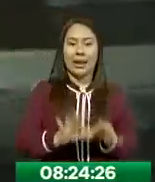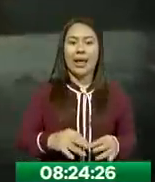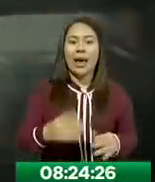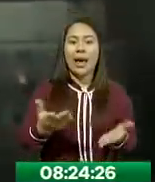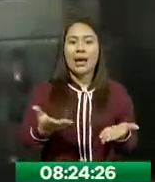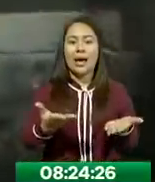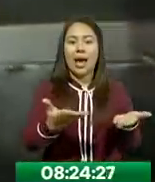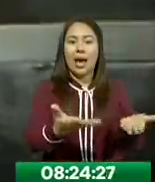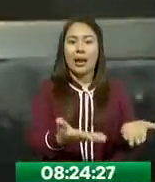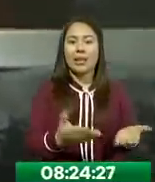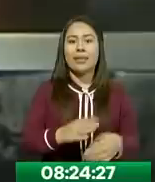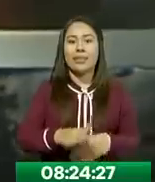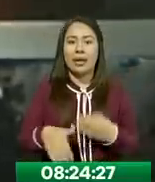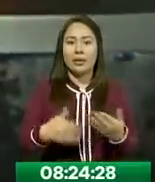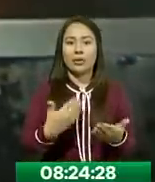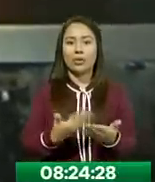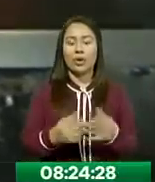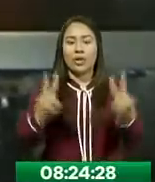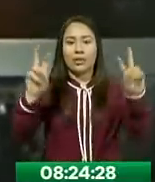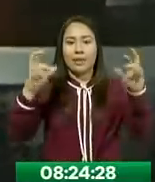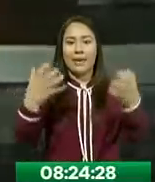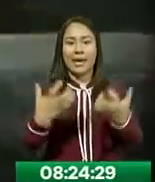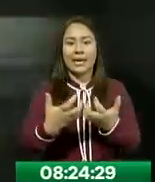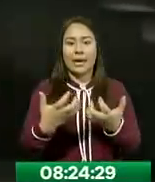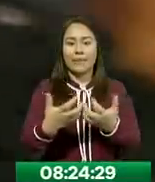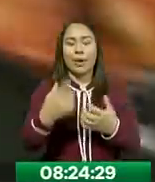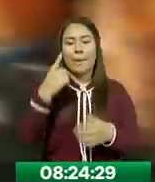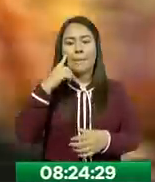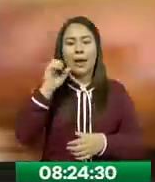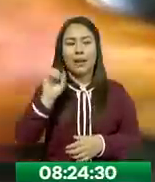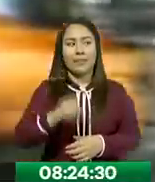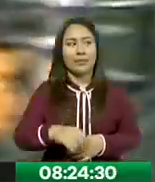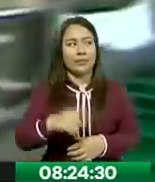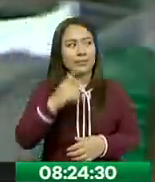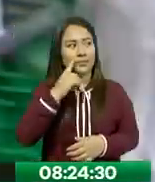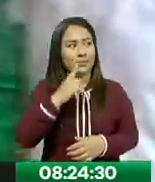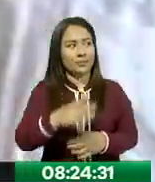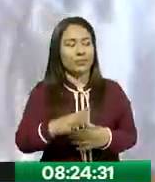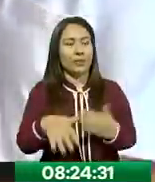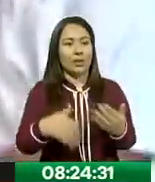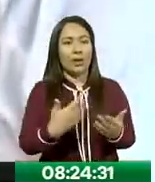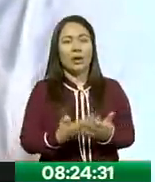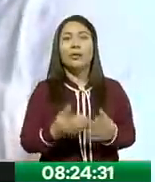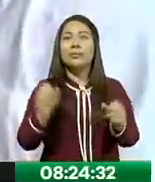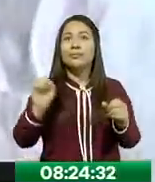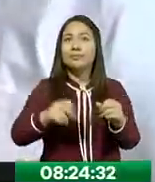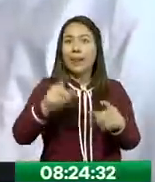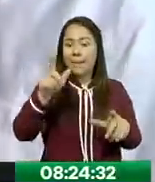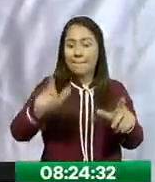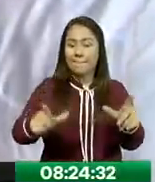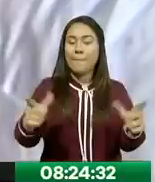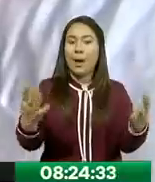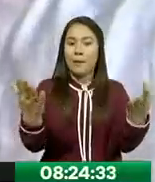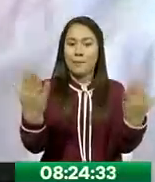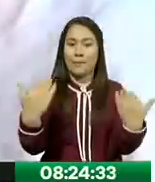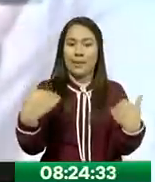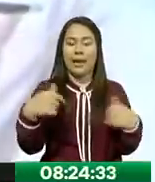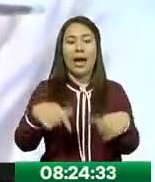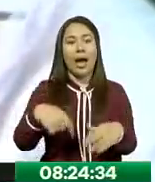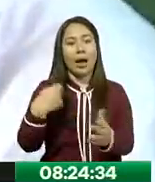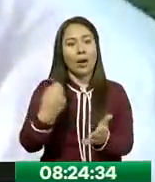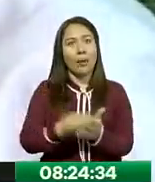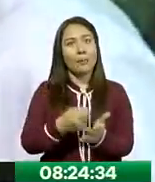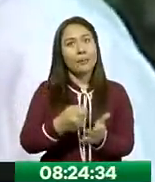caliente el horno, usted ya se prepara con todo su equipo. Claro que sí, nosotros estamos dispuestos ya a atender a todos los clientes,